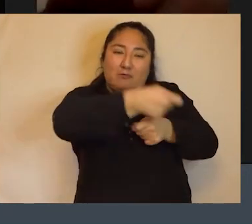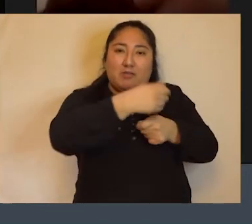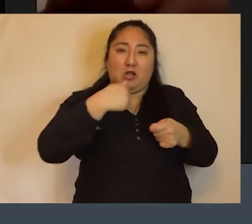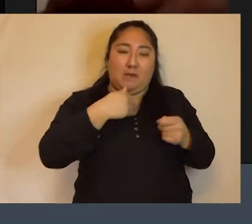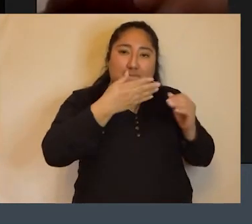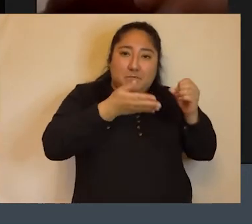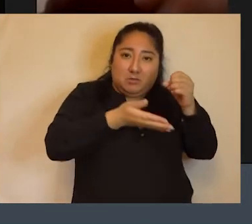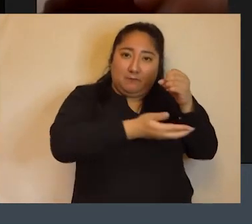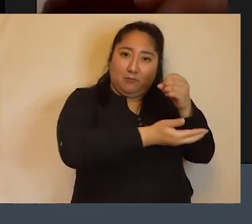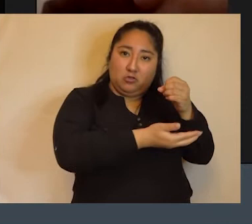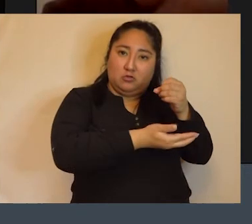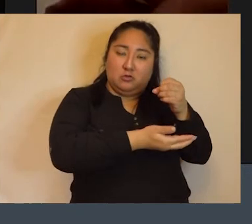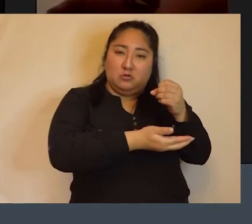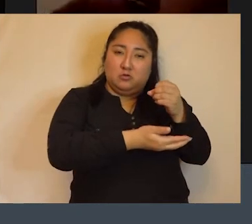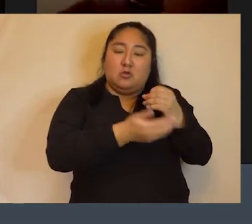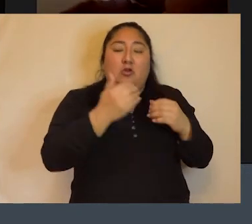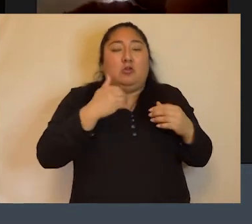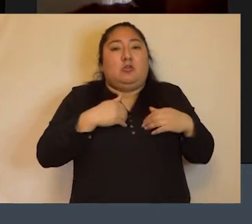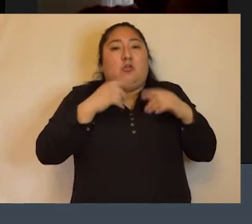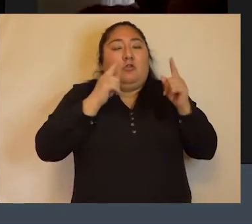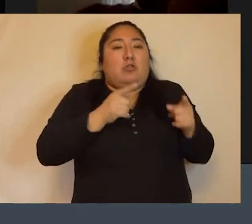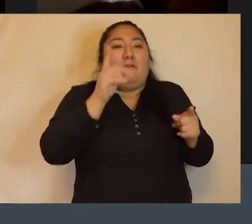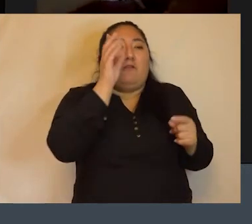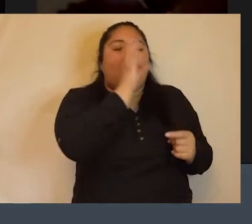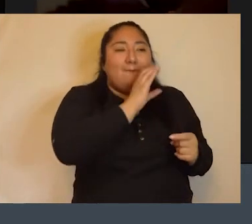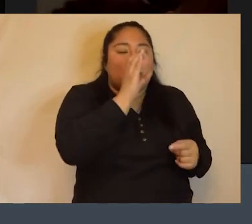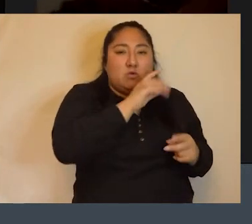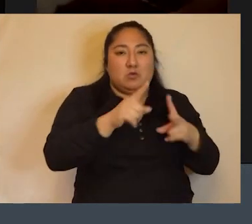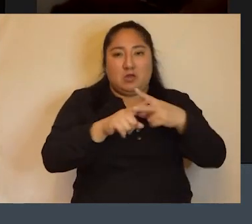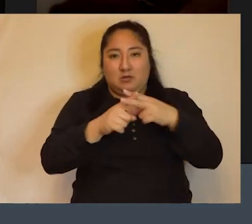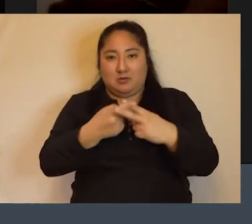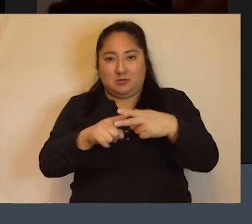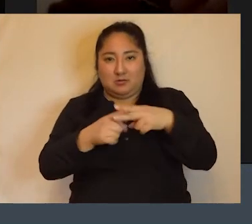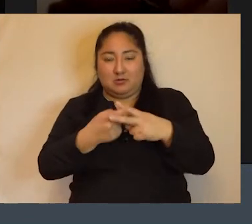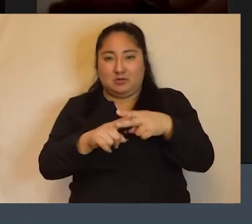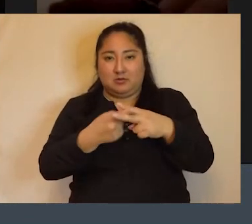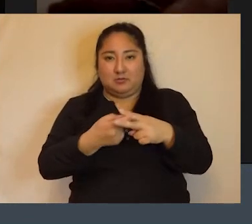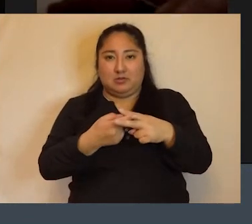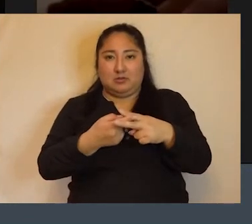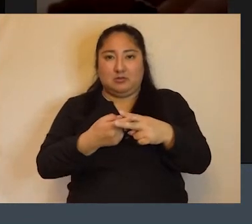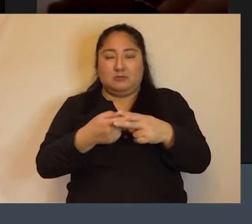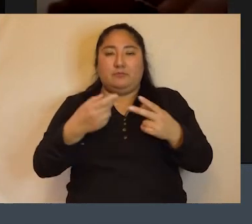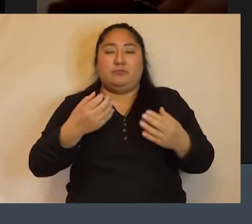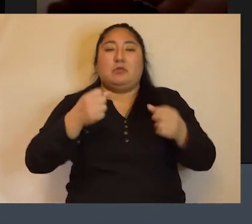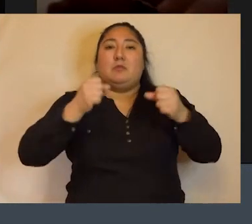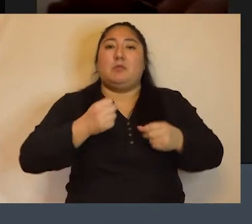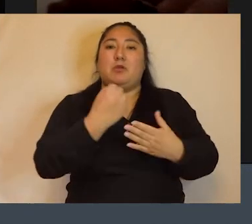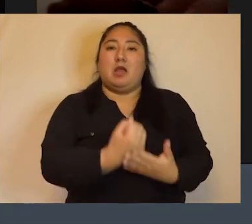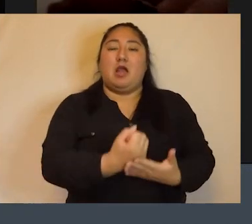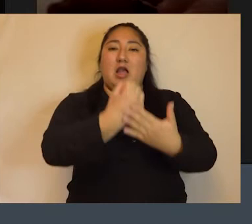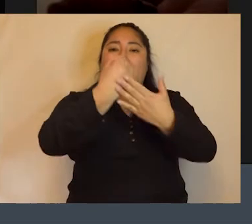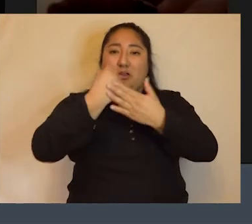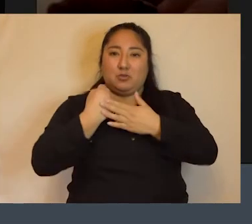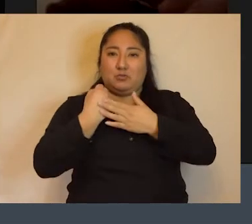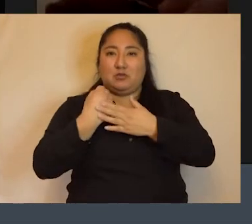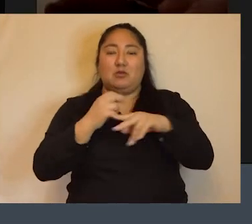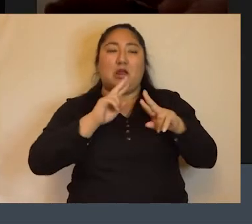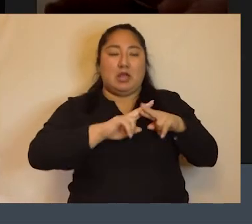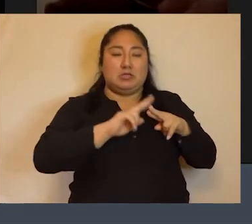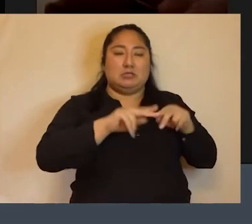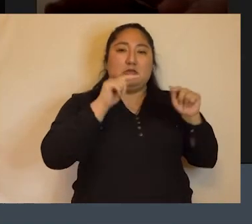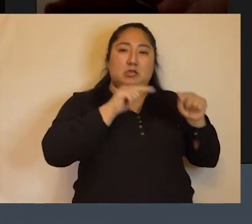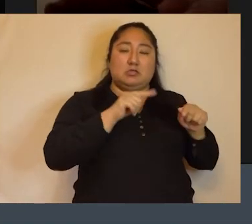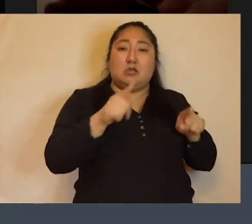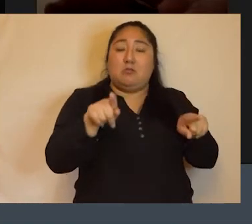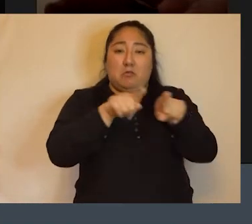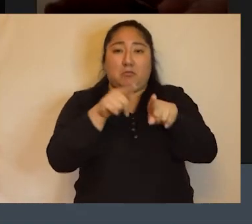y lo voy a hacer persistentemente, tengo que buscar instrumentos que me posibiliten tener esa